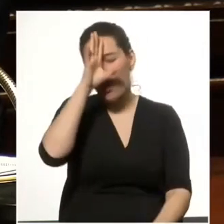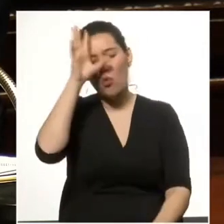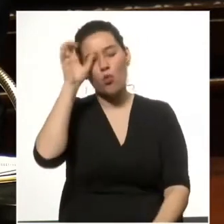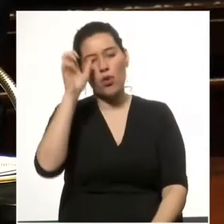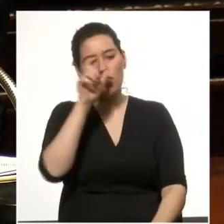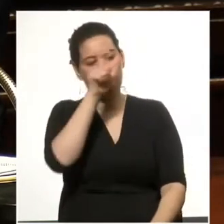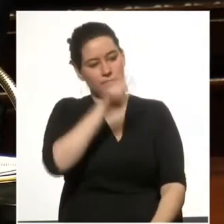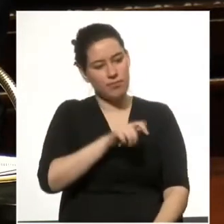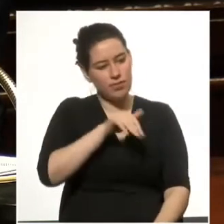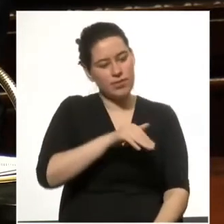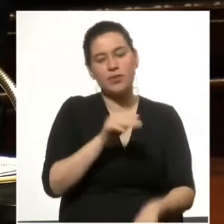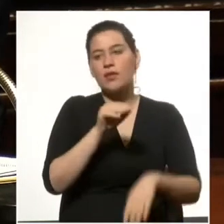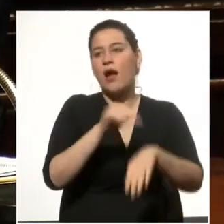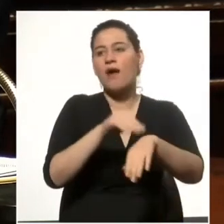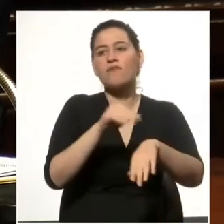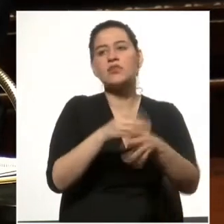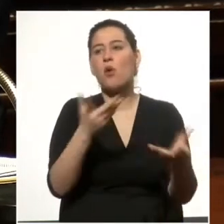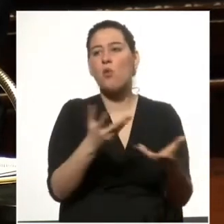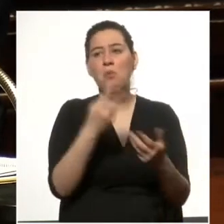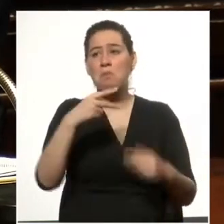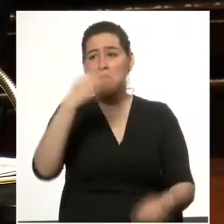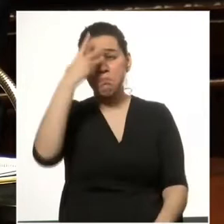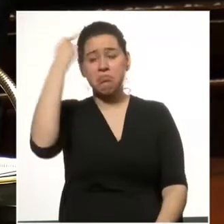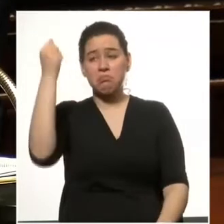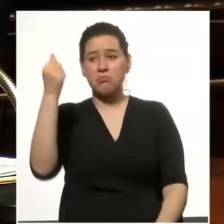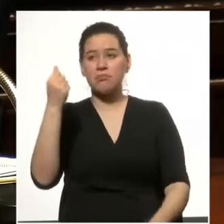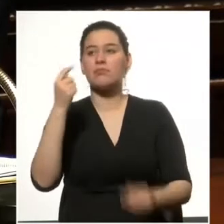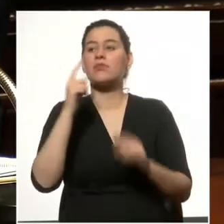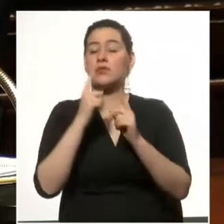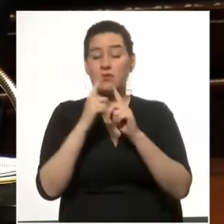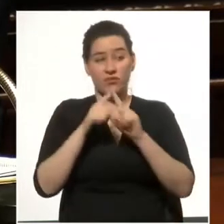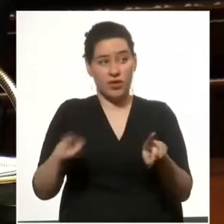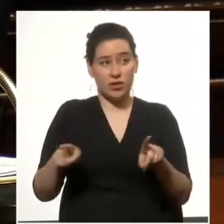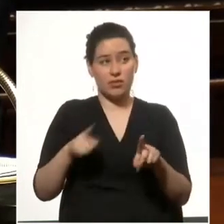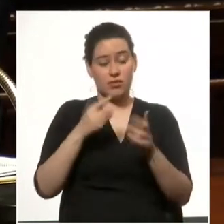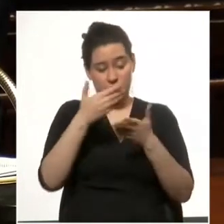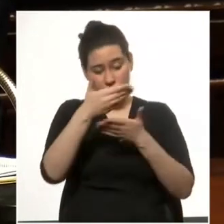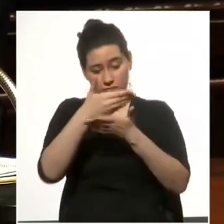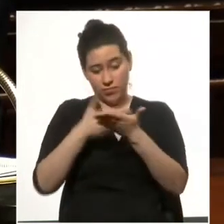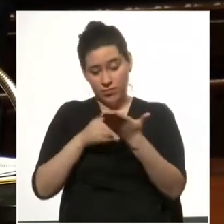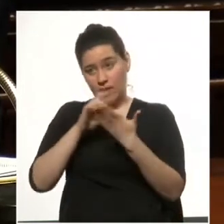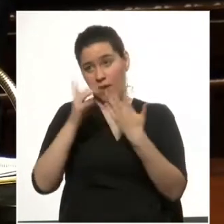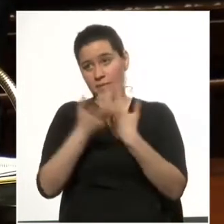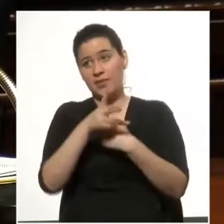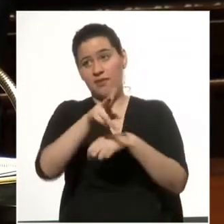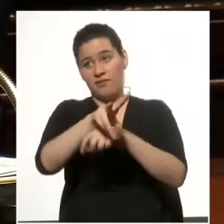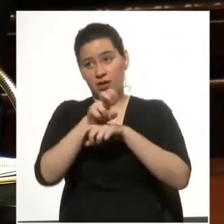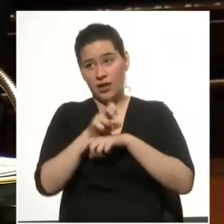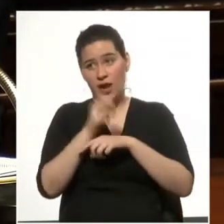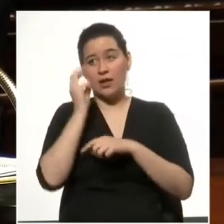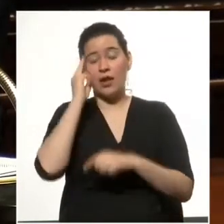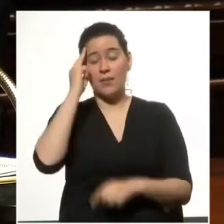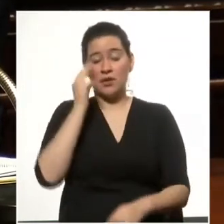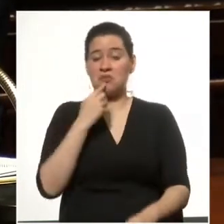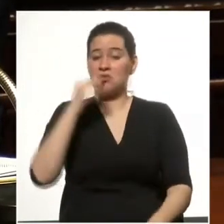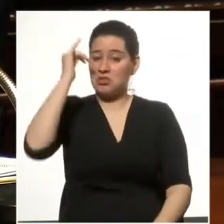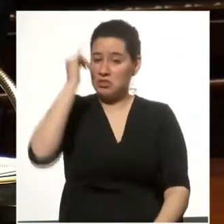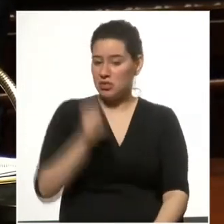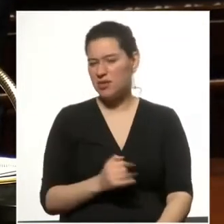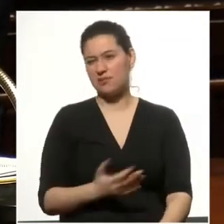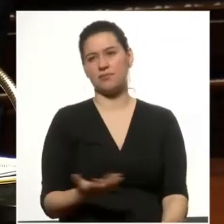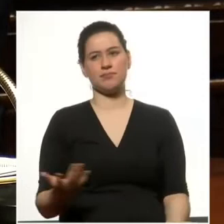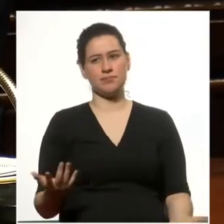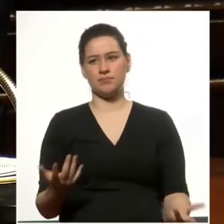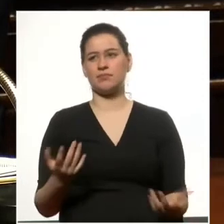lo consultó. Recordemos que, en cambio, sí está plasmado en la carpeta fiscal que el general Manini lo afirma. Parecería